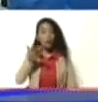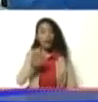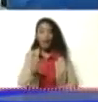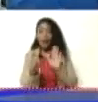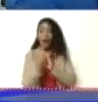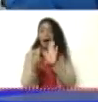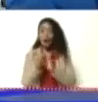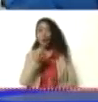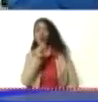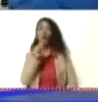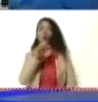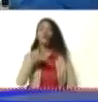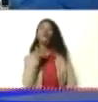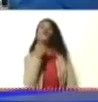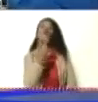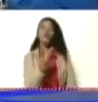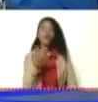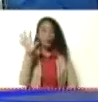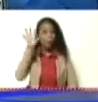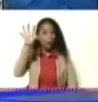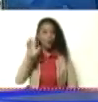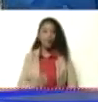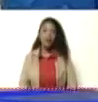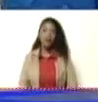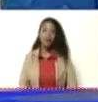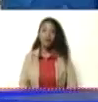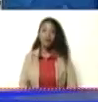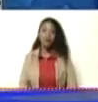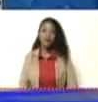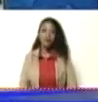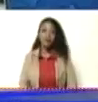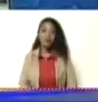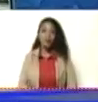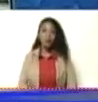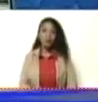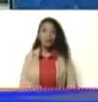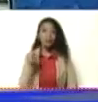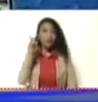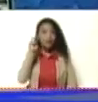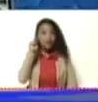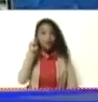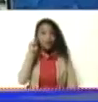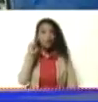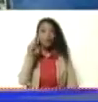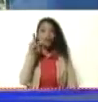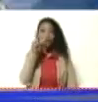canto y voz de la patria, Carmen Márquez, Ignacio Busnego,